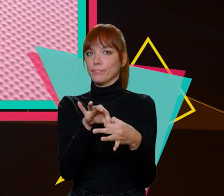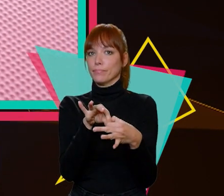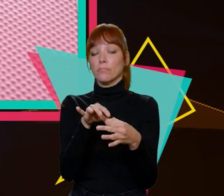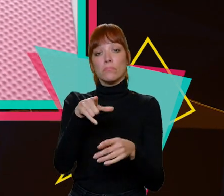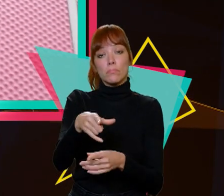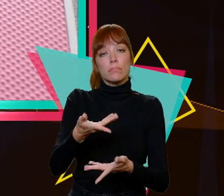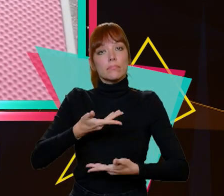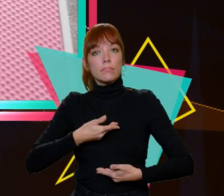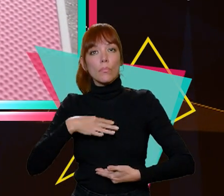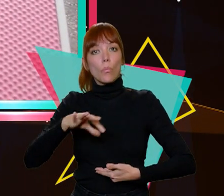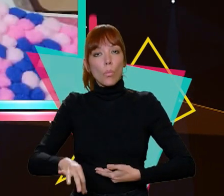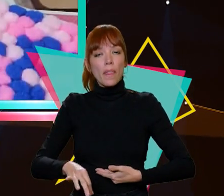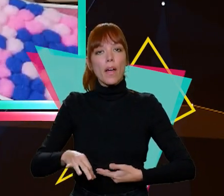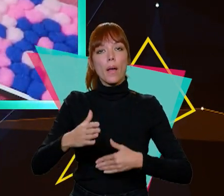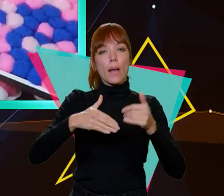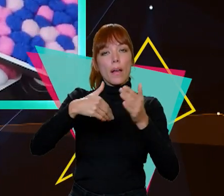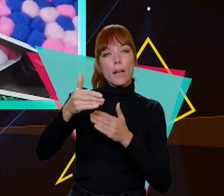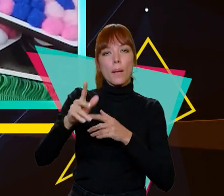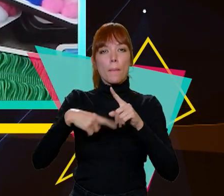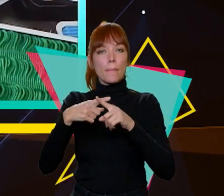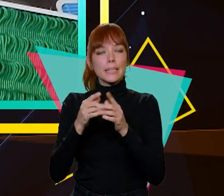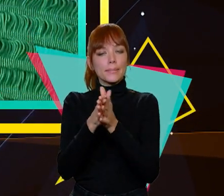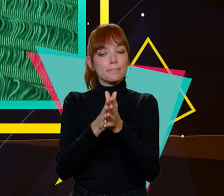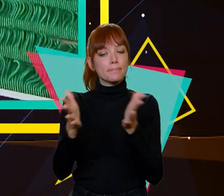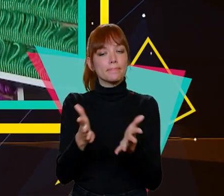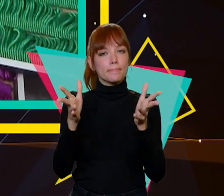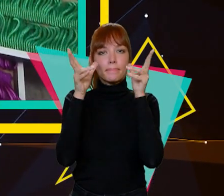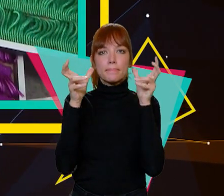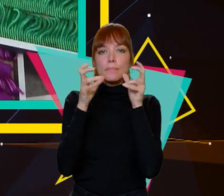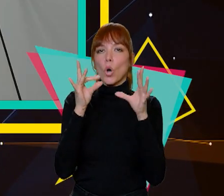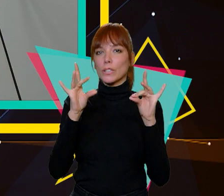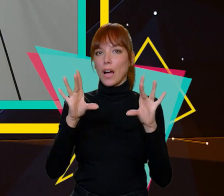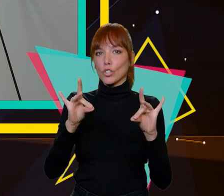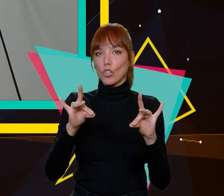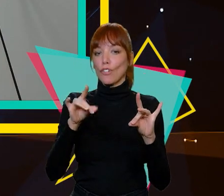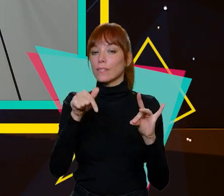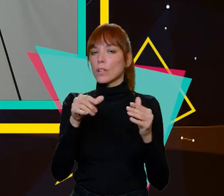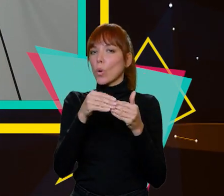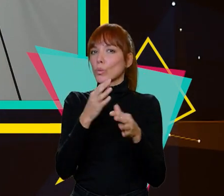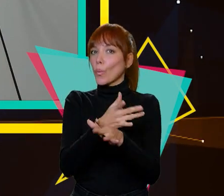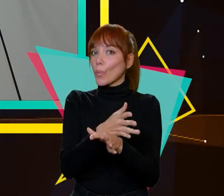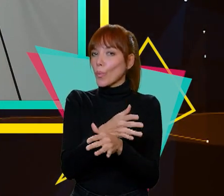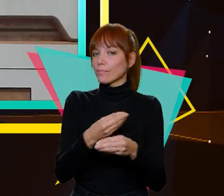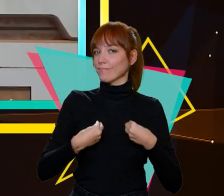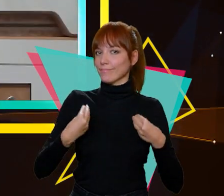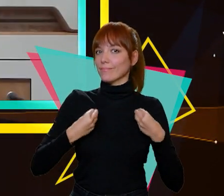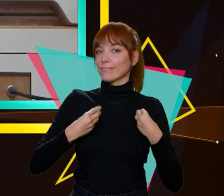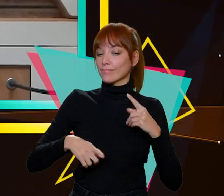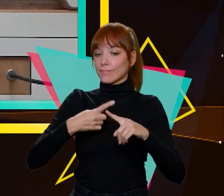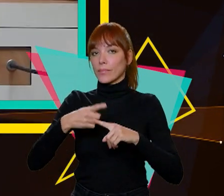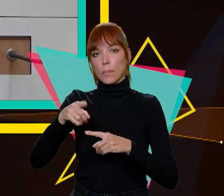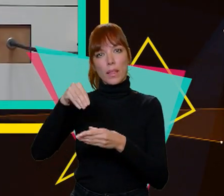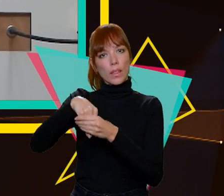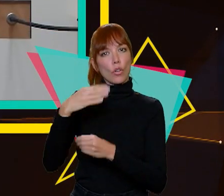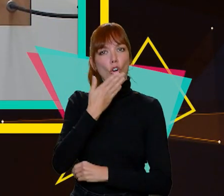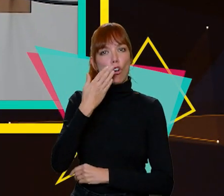tablero podrán trabajar la motricidad y la estimulación sensorial a través del tacto. Además de su uso recreativo, también